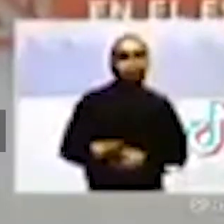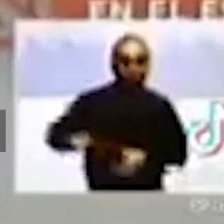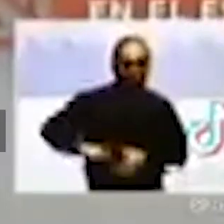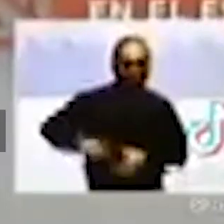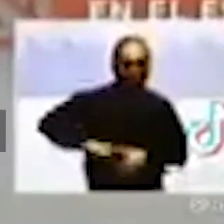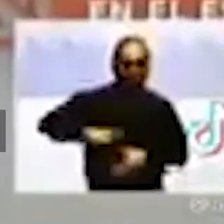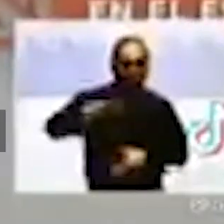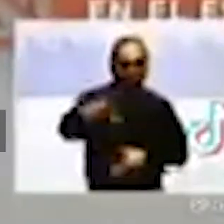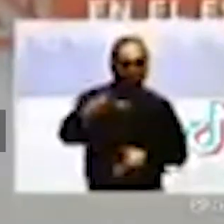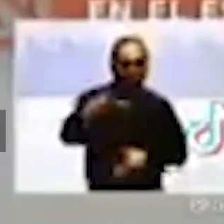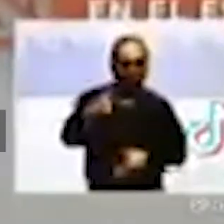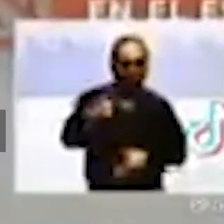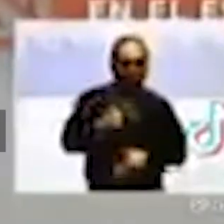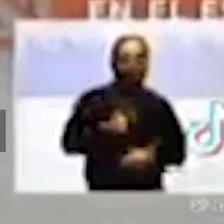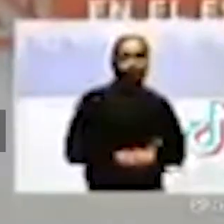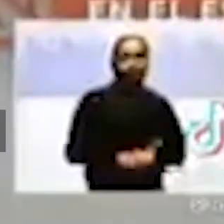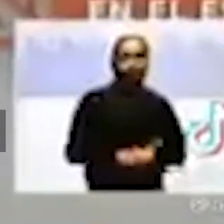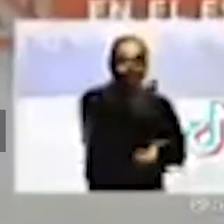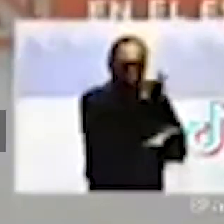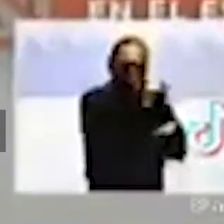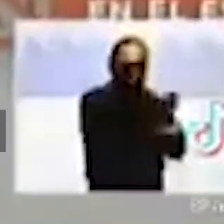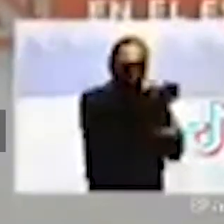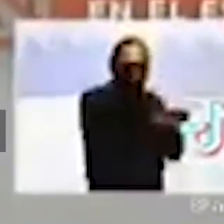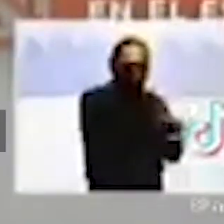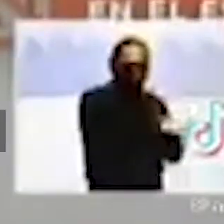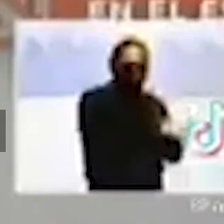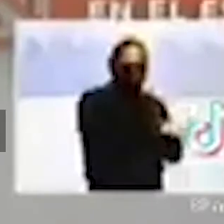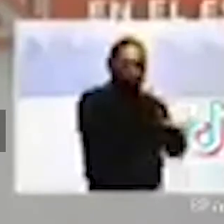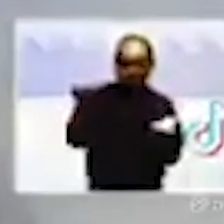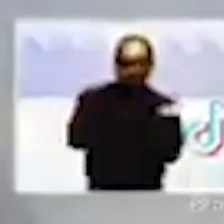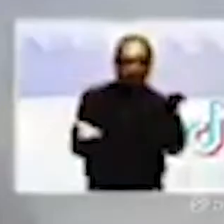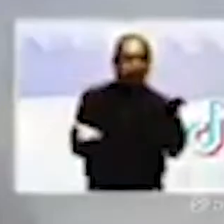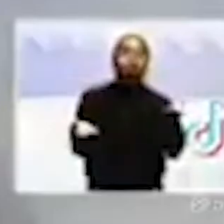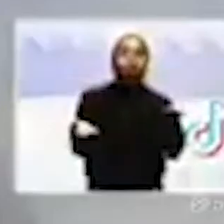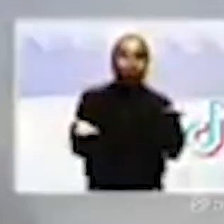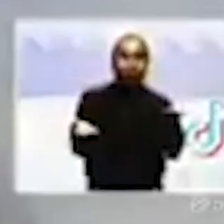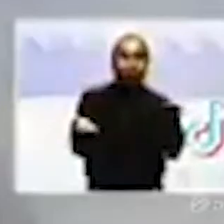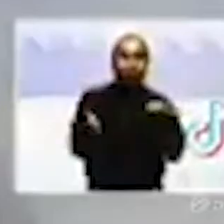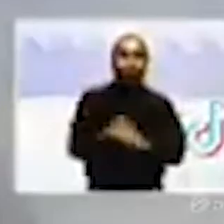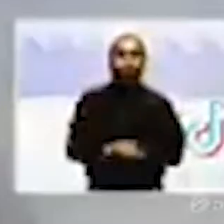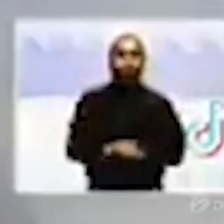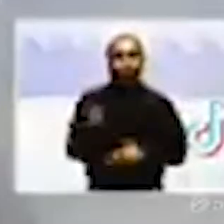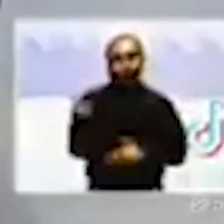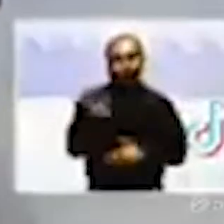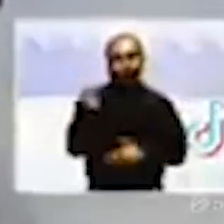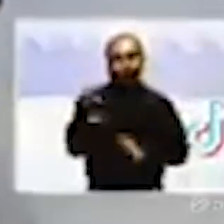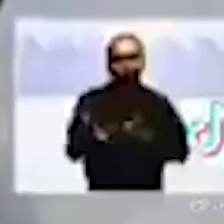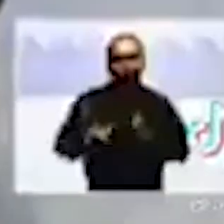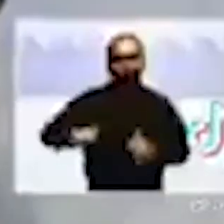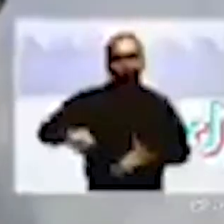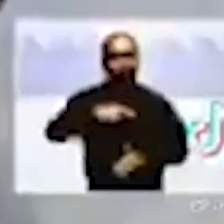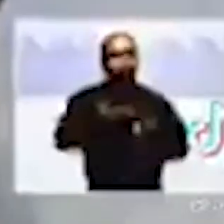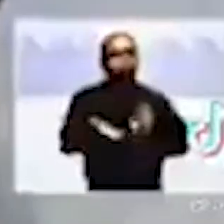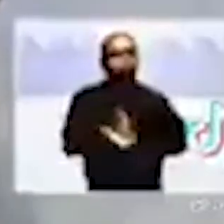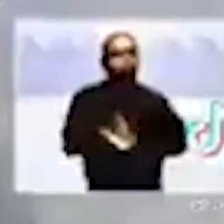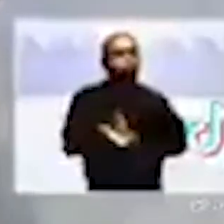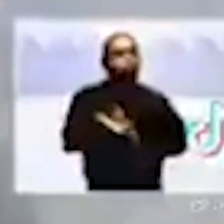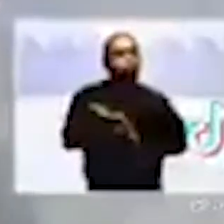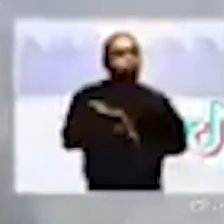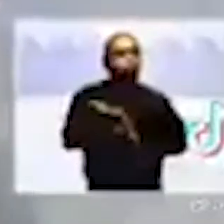gobierno entre crecimiento económico y protección al medio ambiente? Para crecer y tener un buen medio